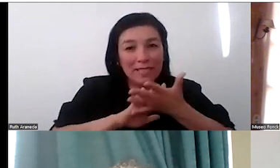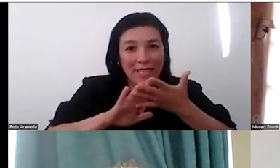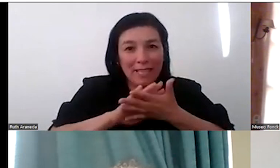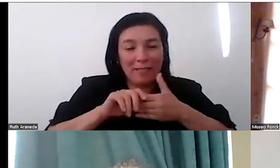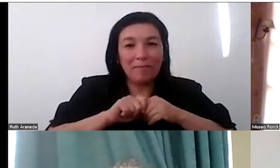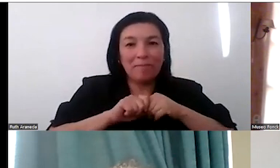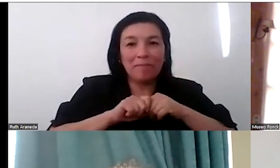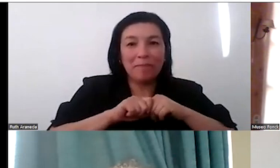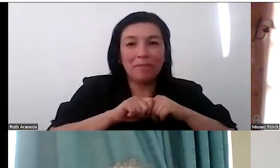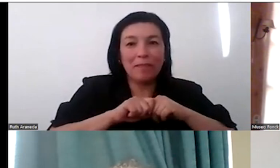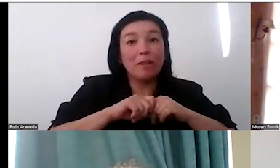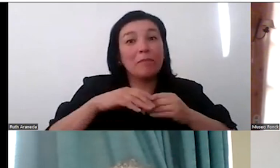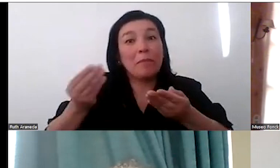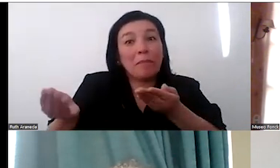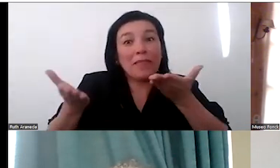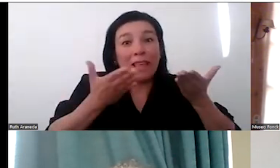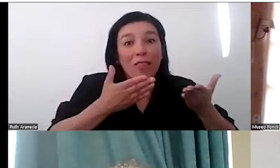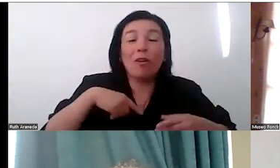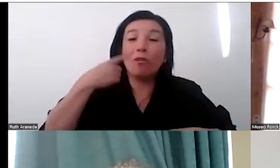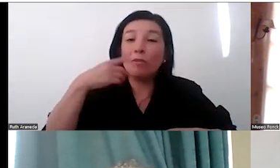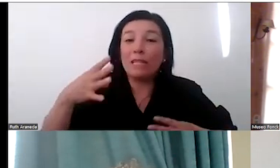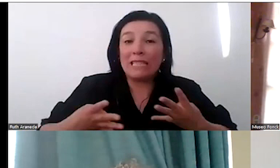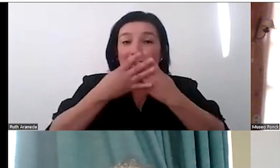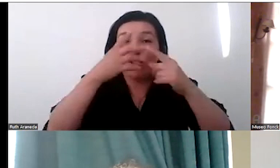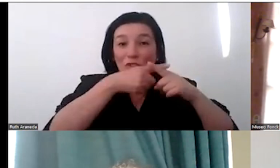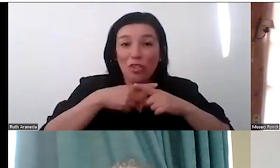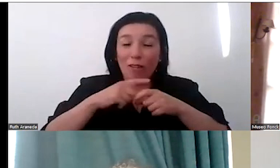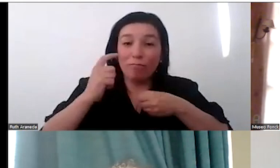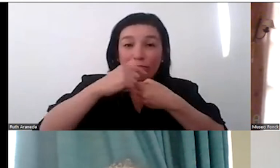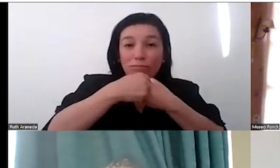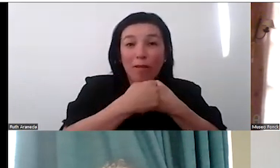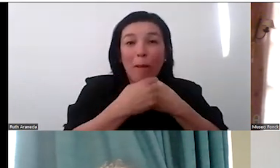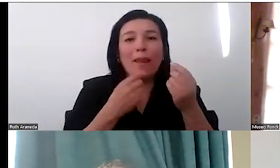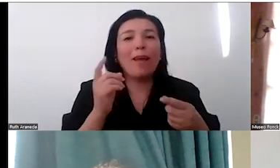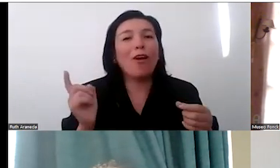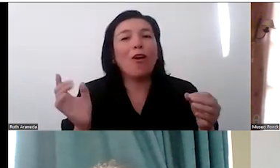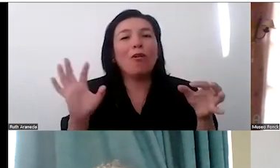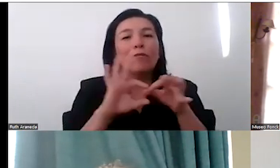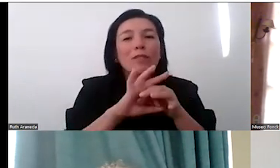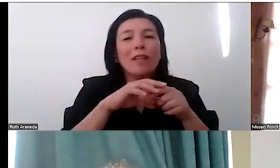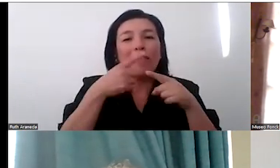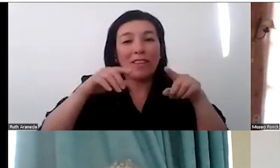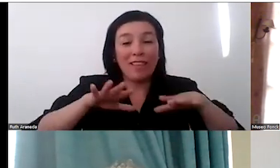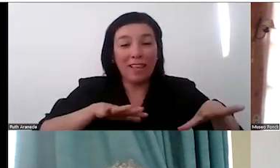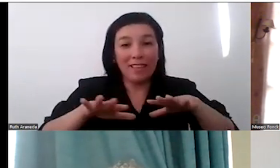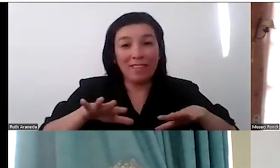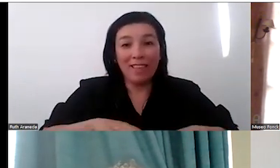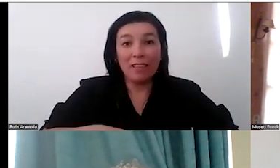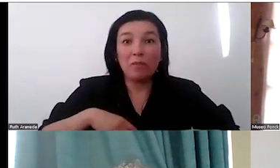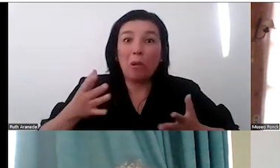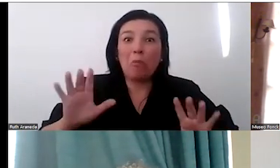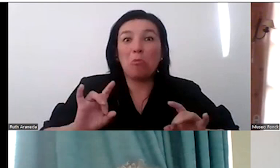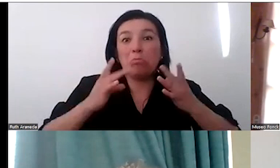señas. Deja a los invitados a seguirnos en nuestras redes sociales para conectar con más actividades como esta. Y si algún